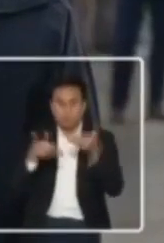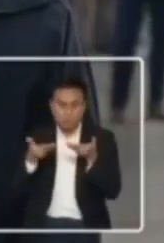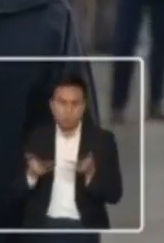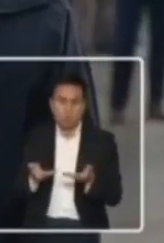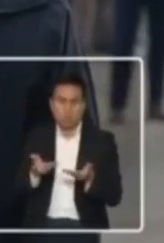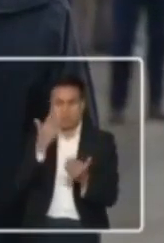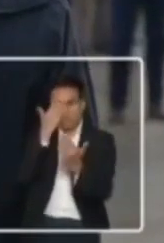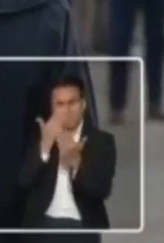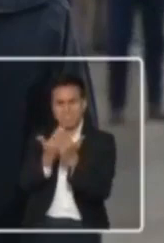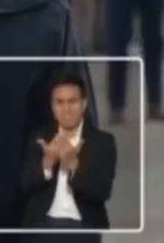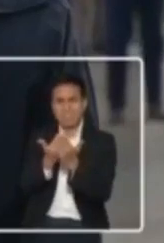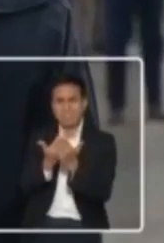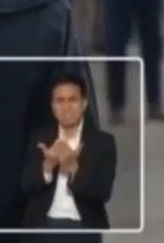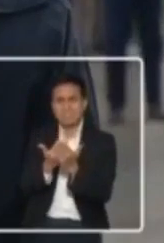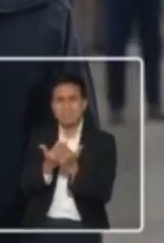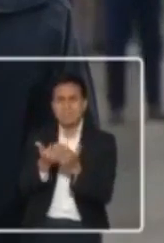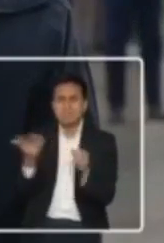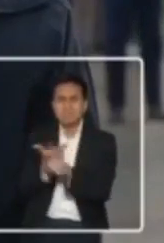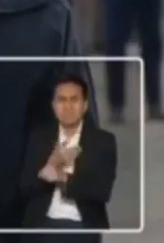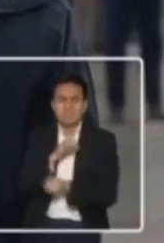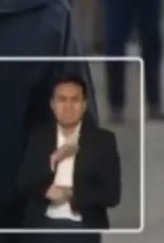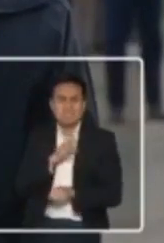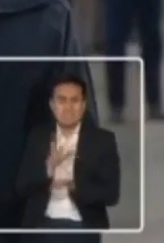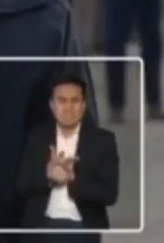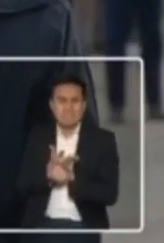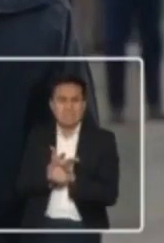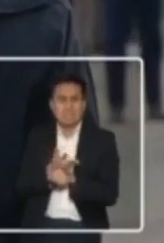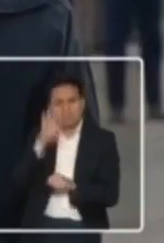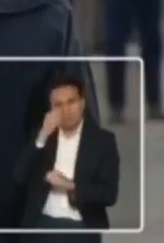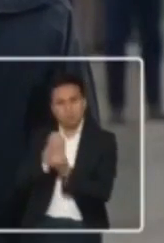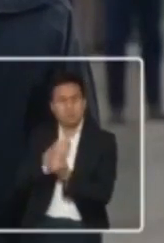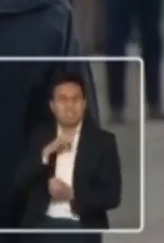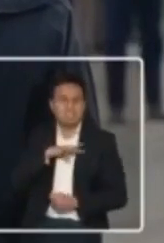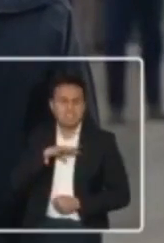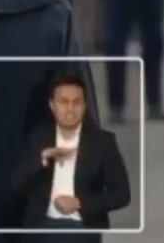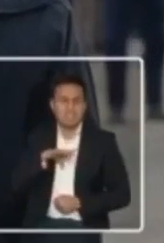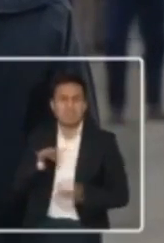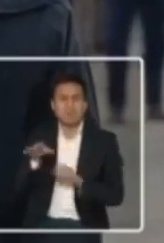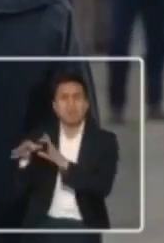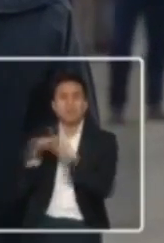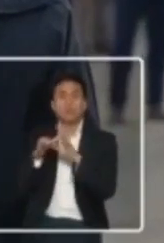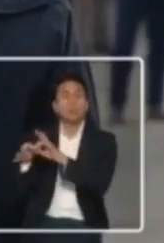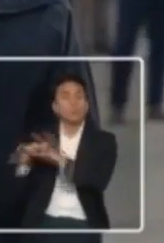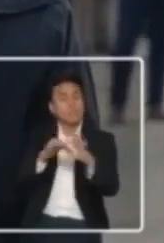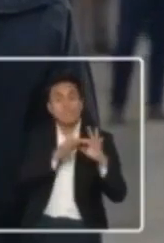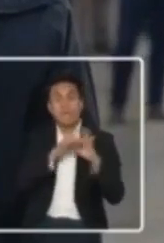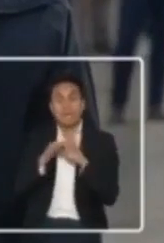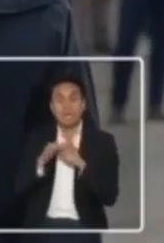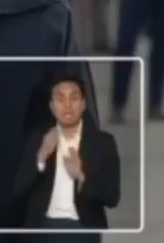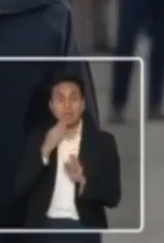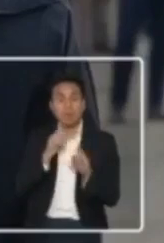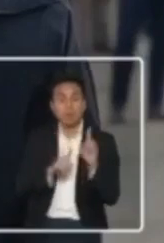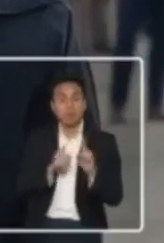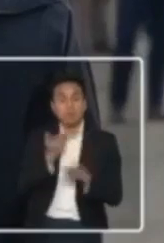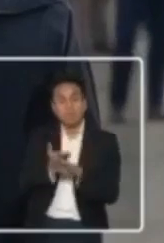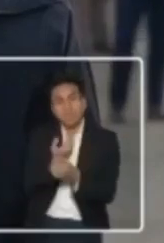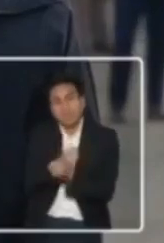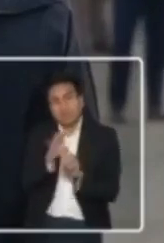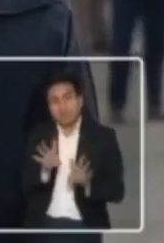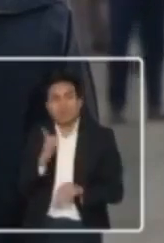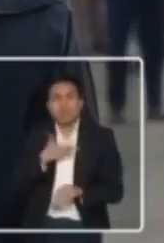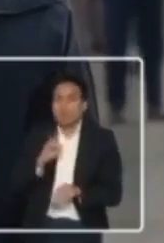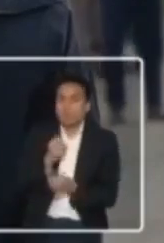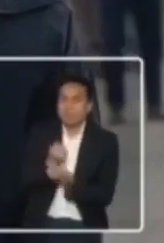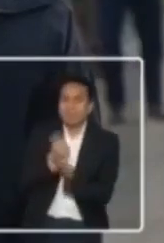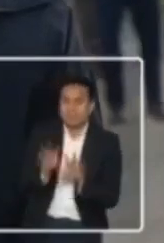que es enfrentar este mal que ataca a Chile y que ataca a Carabineros de Chile. Es un factor de unidad, incluso entre quienes quieren pedirnos la renuncia y quienes